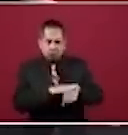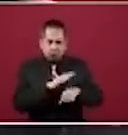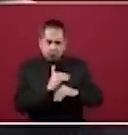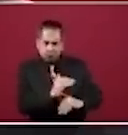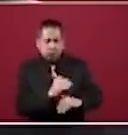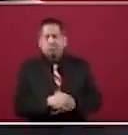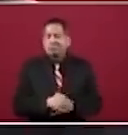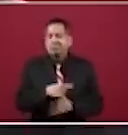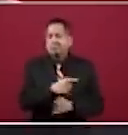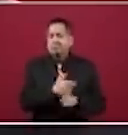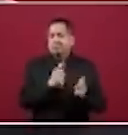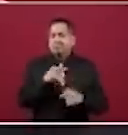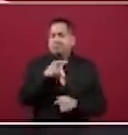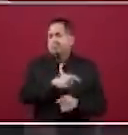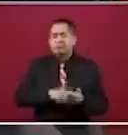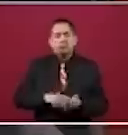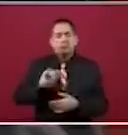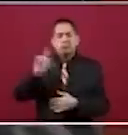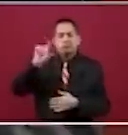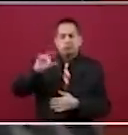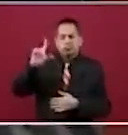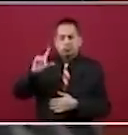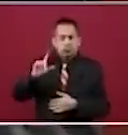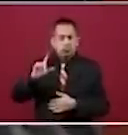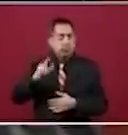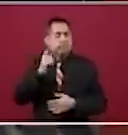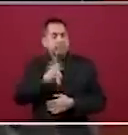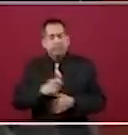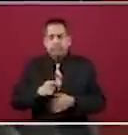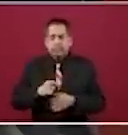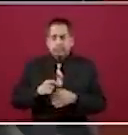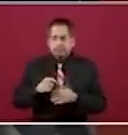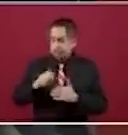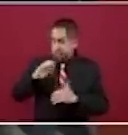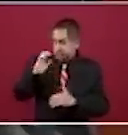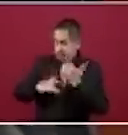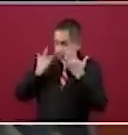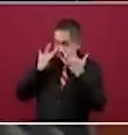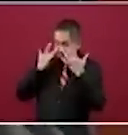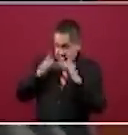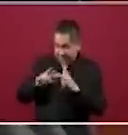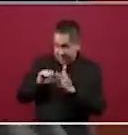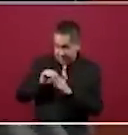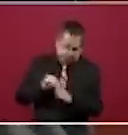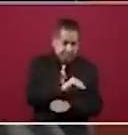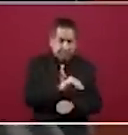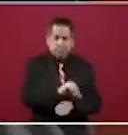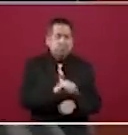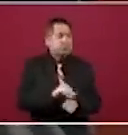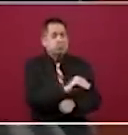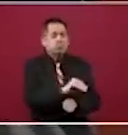que un funcionario pasara a formar parte de un consejo de administración de una empresa